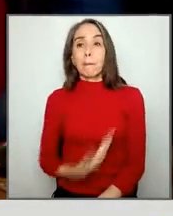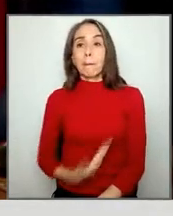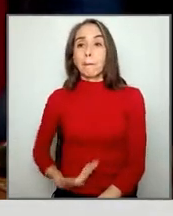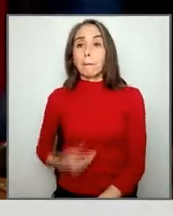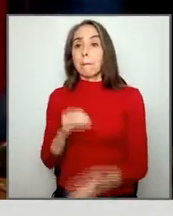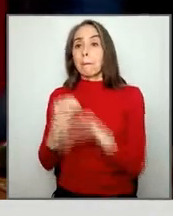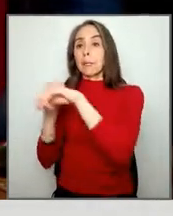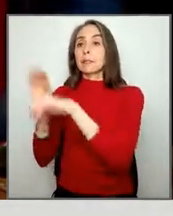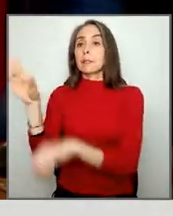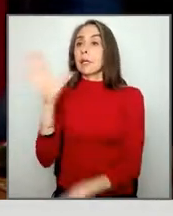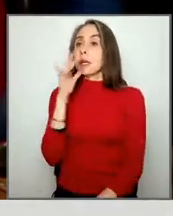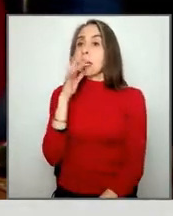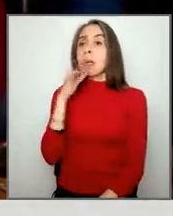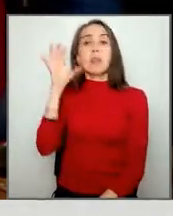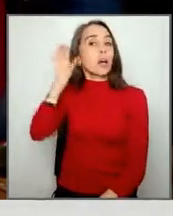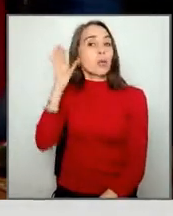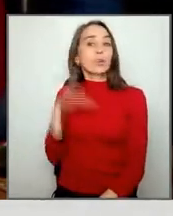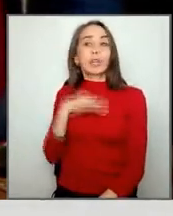escuchando